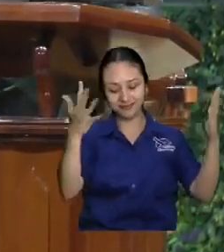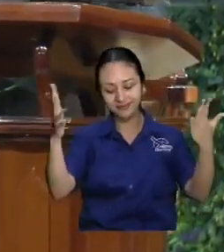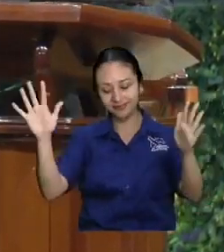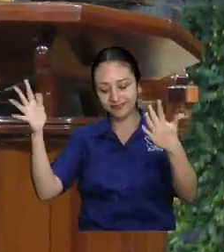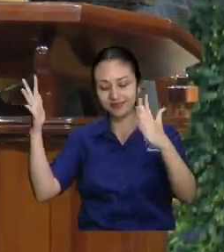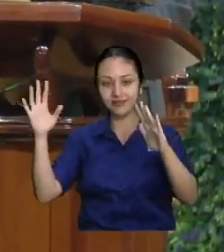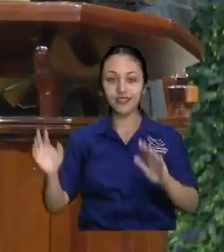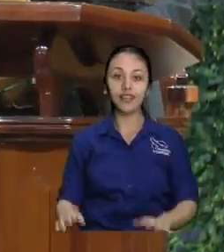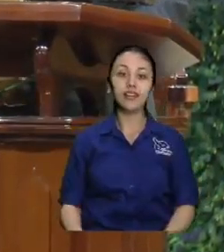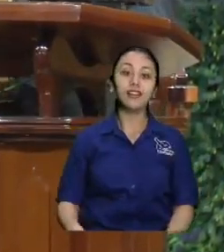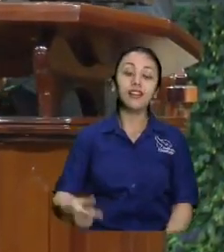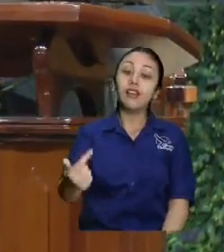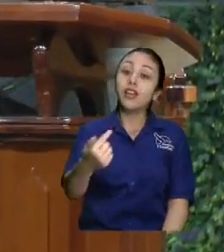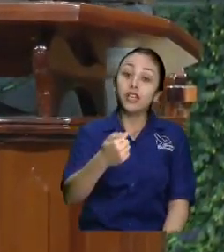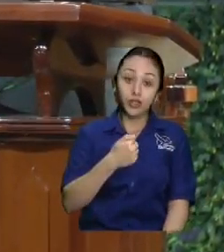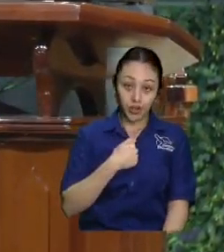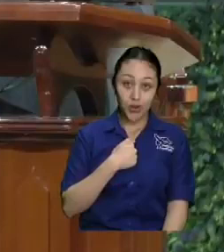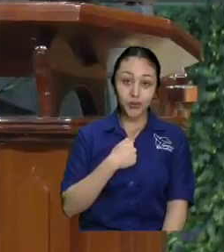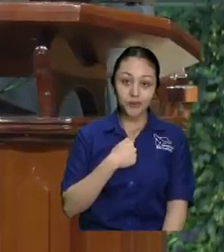hermano,